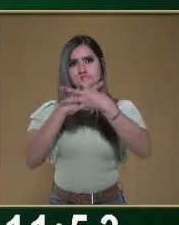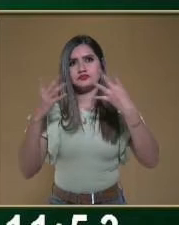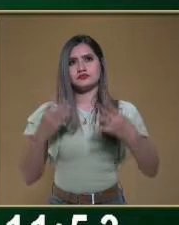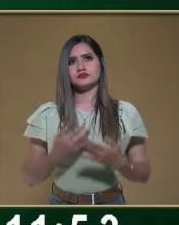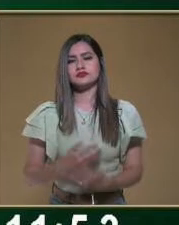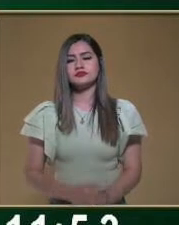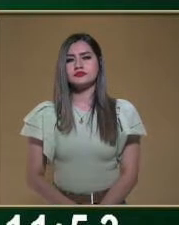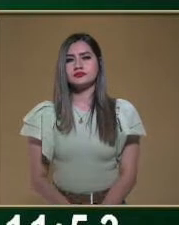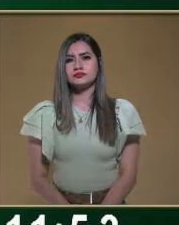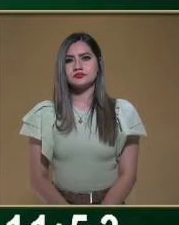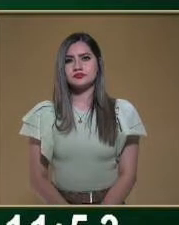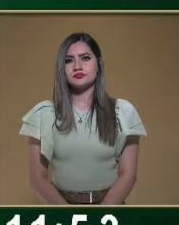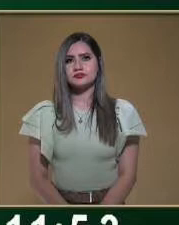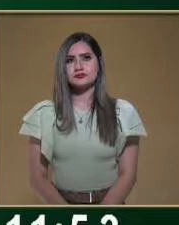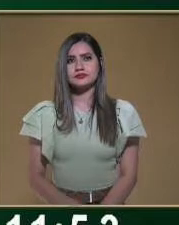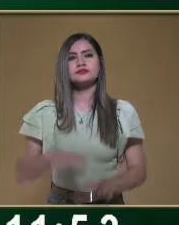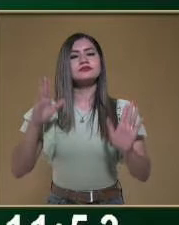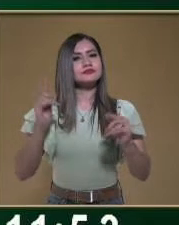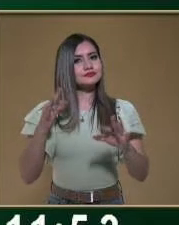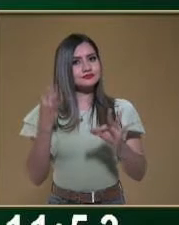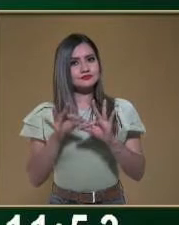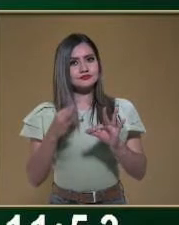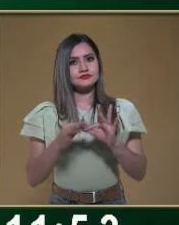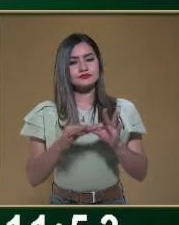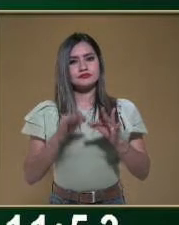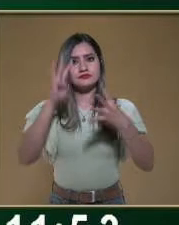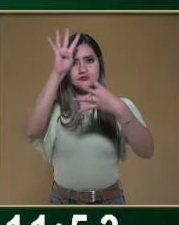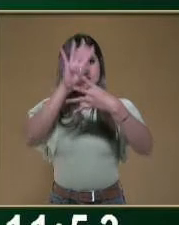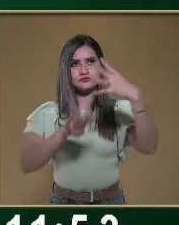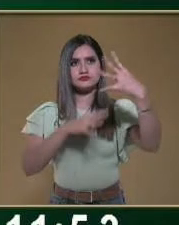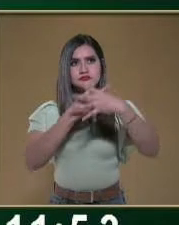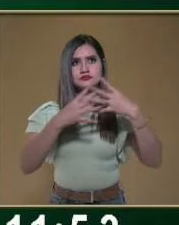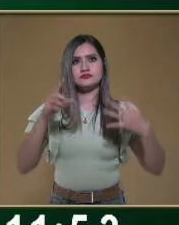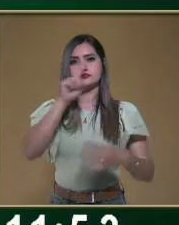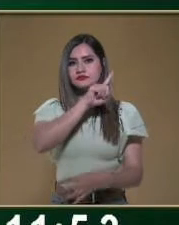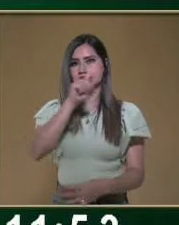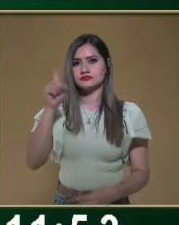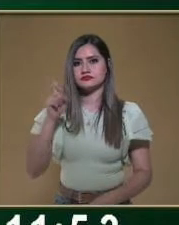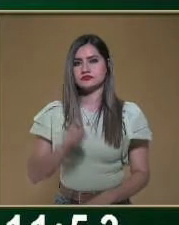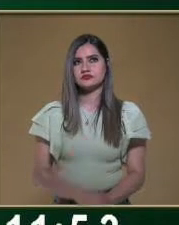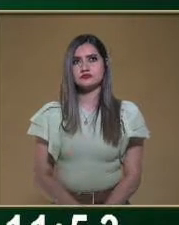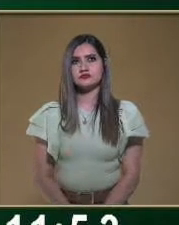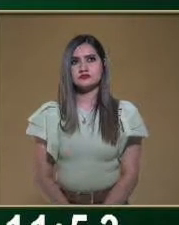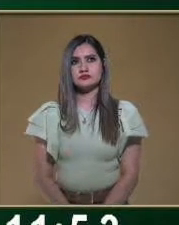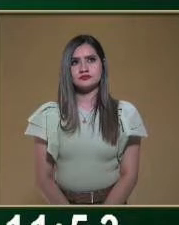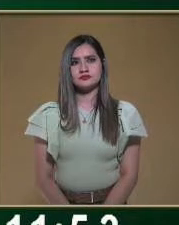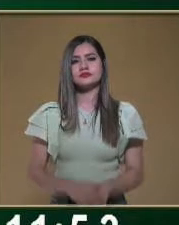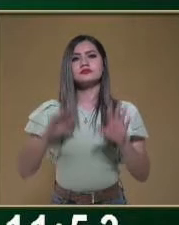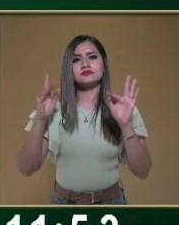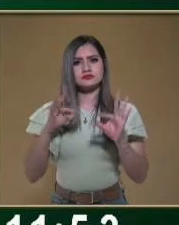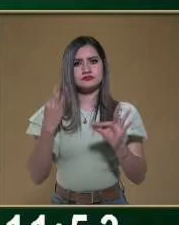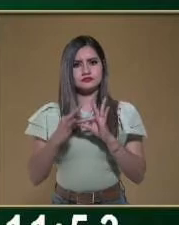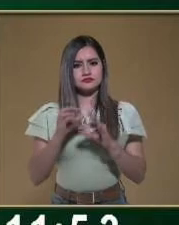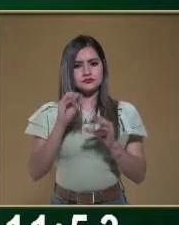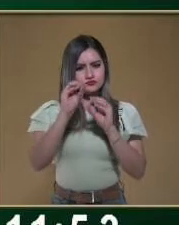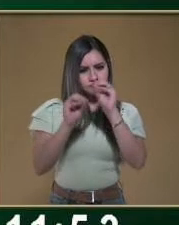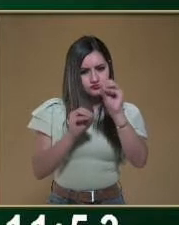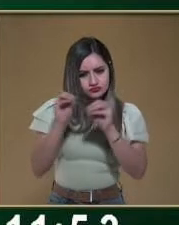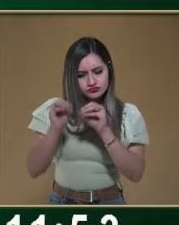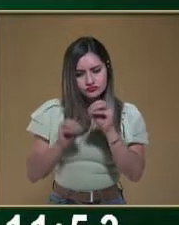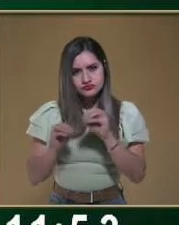en cuánto? Aquí tenemos un tablero del 100, ¿sí? Y vamos a ver cómo nos movemos. Ahí están las flechitas que hacia